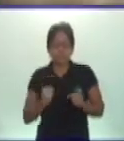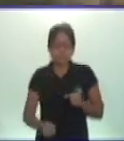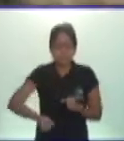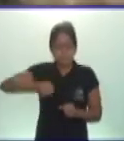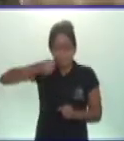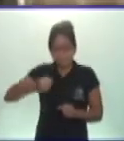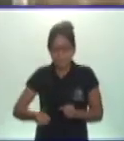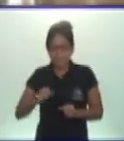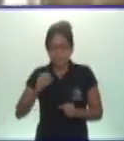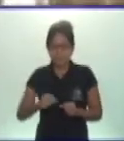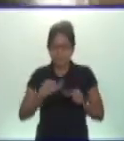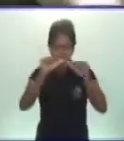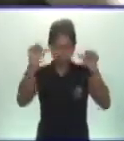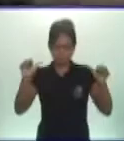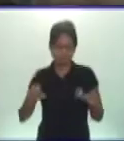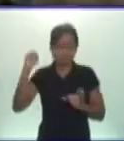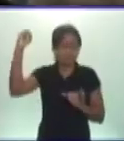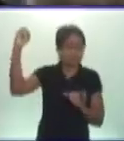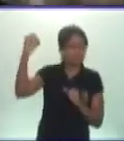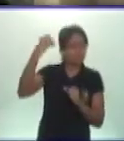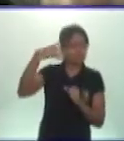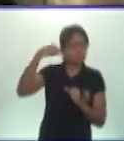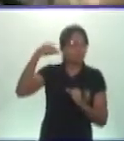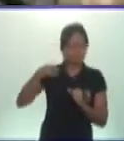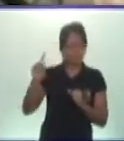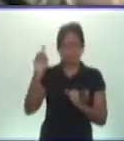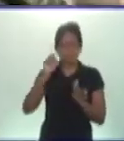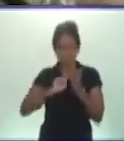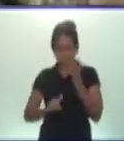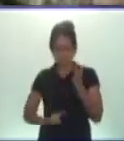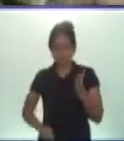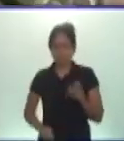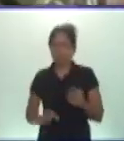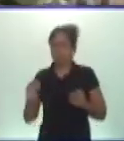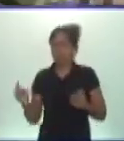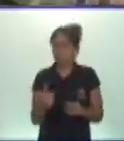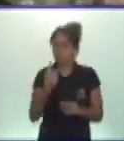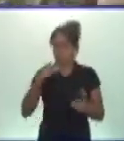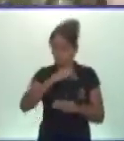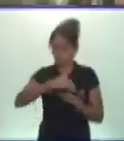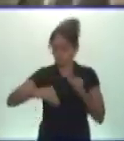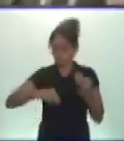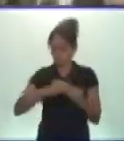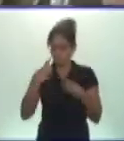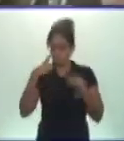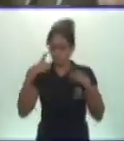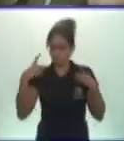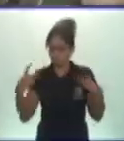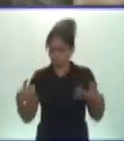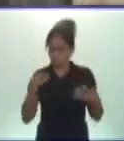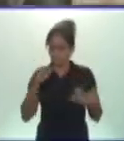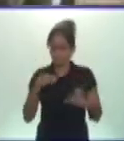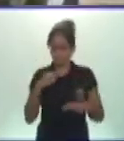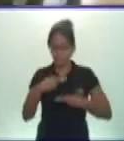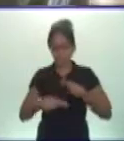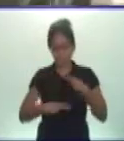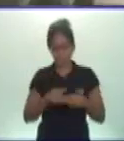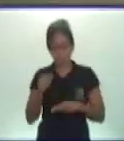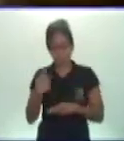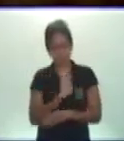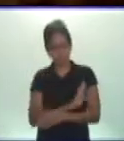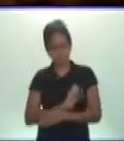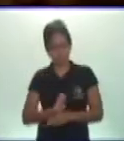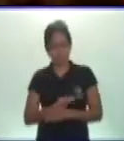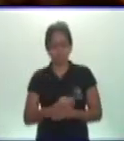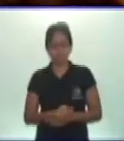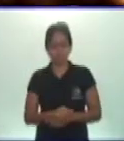de iluminación actualmente eléctrico, el único cambio significativo realizado a esta obra. Los ataques